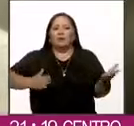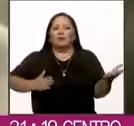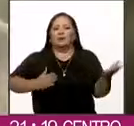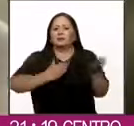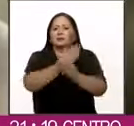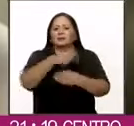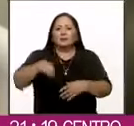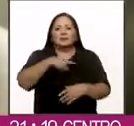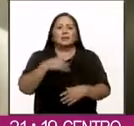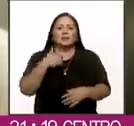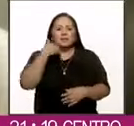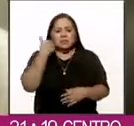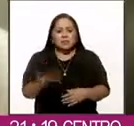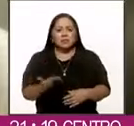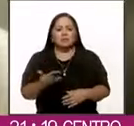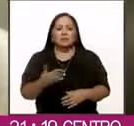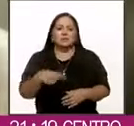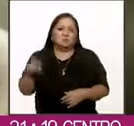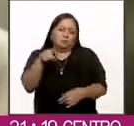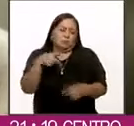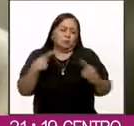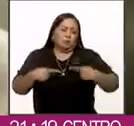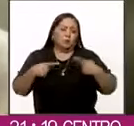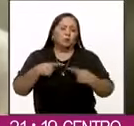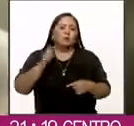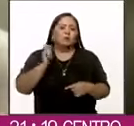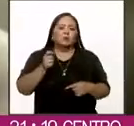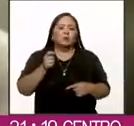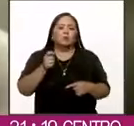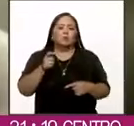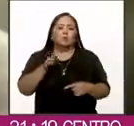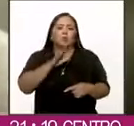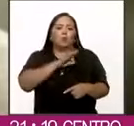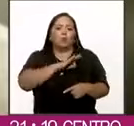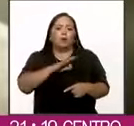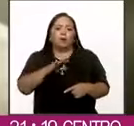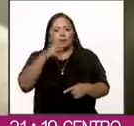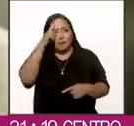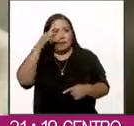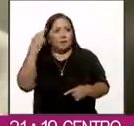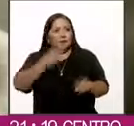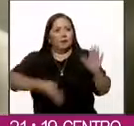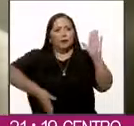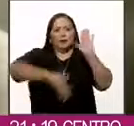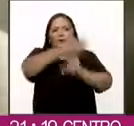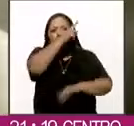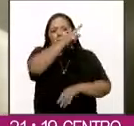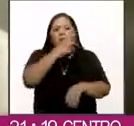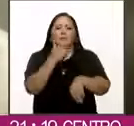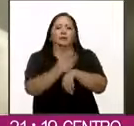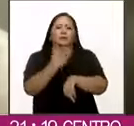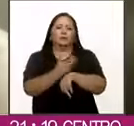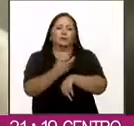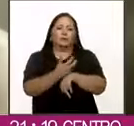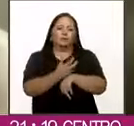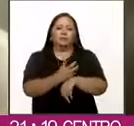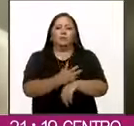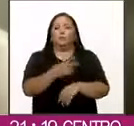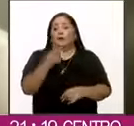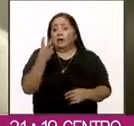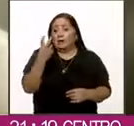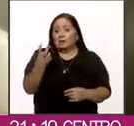cual piensan, equivocadamente, pero así lo piensan, que es un mecanismo que les posibilitaría viajar hacia el norte. Esto,